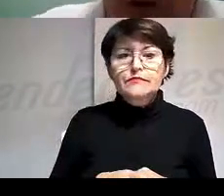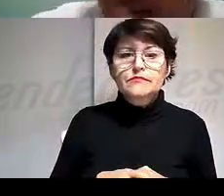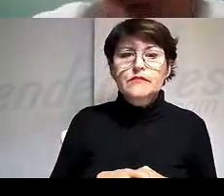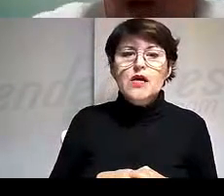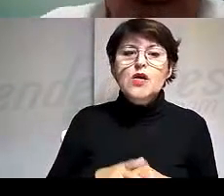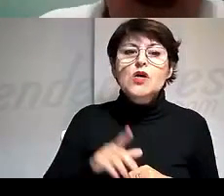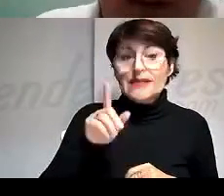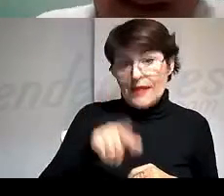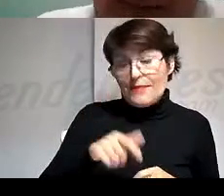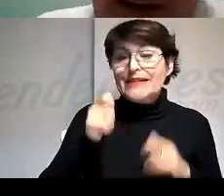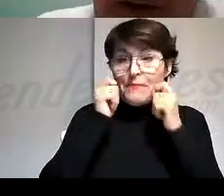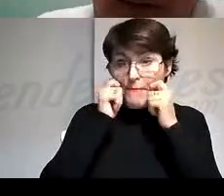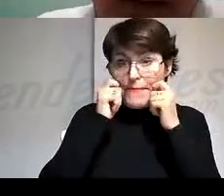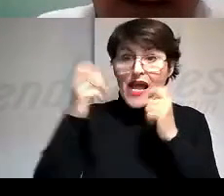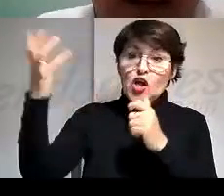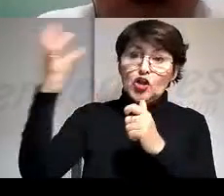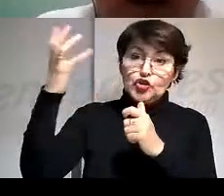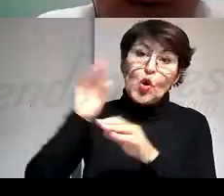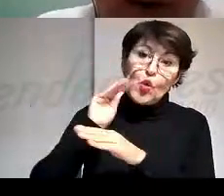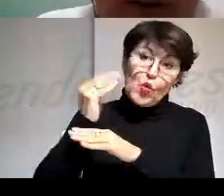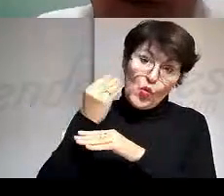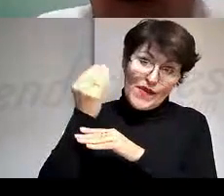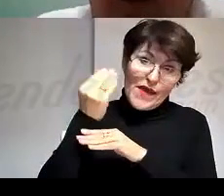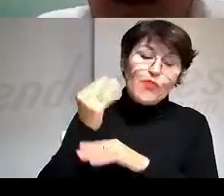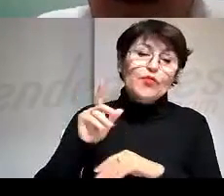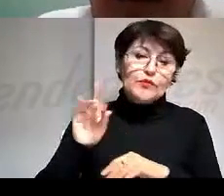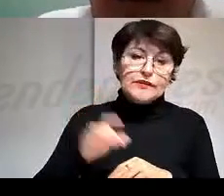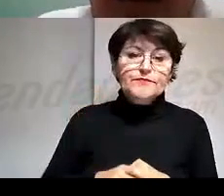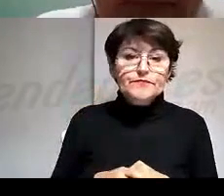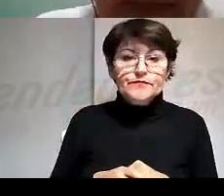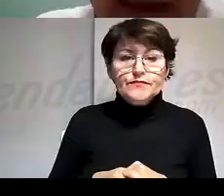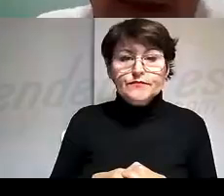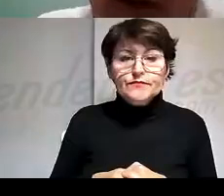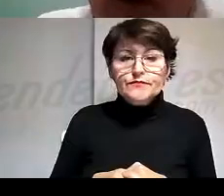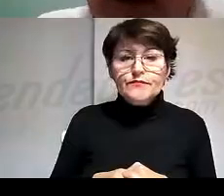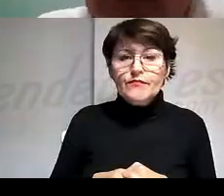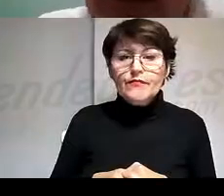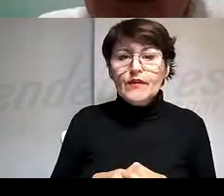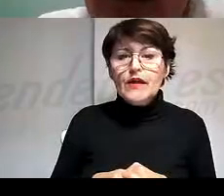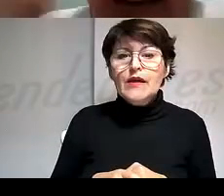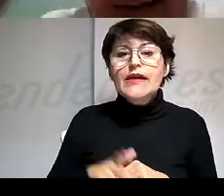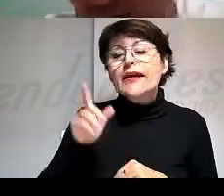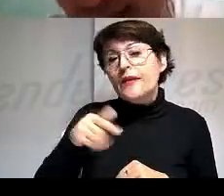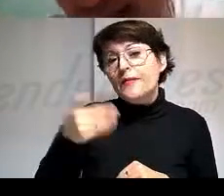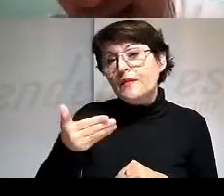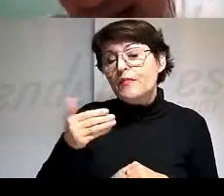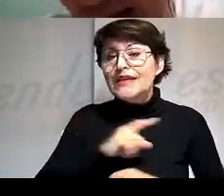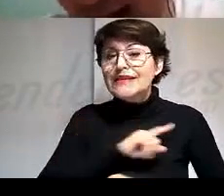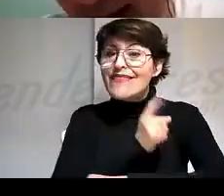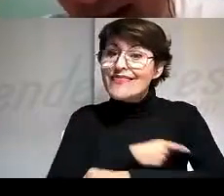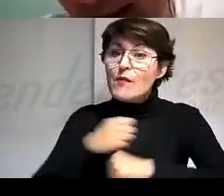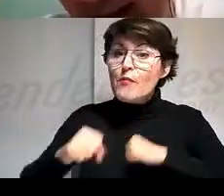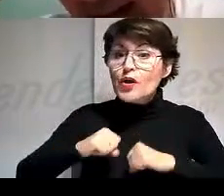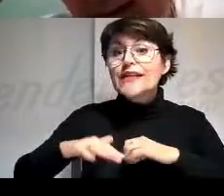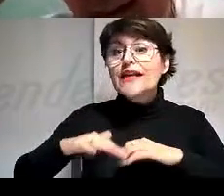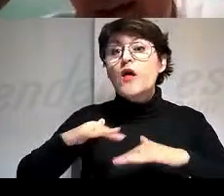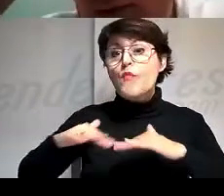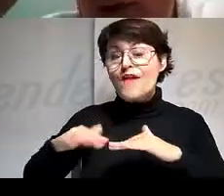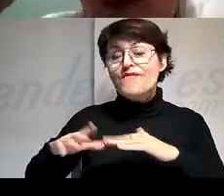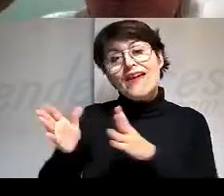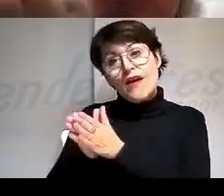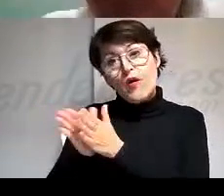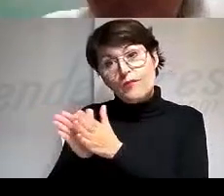Lo que habíamos comentado, proteger la piel adecuadamente y evitar las horas de mayor exposición solar. Y el último, realizar la actividad en compañía. Aparte